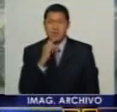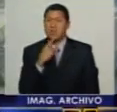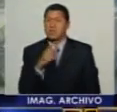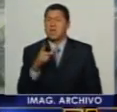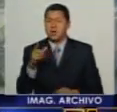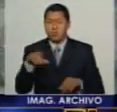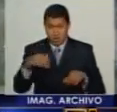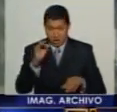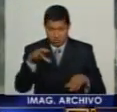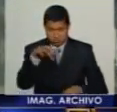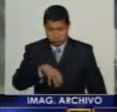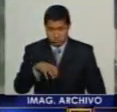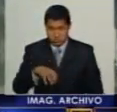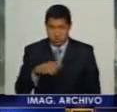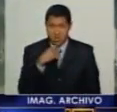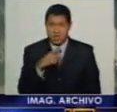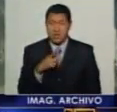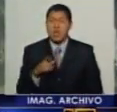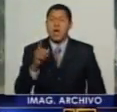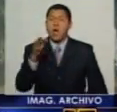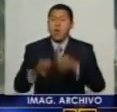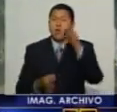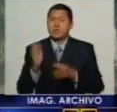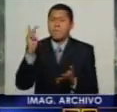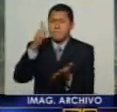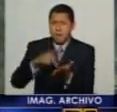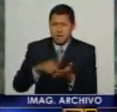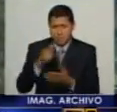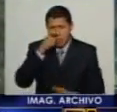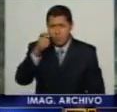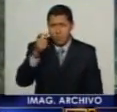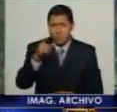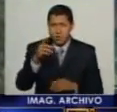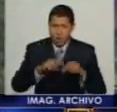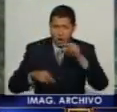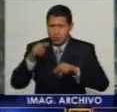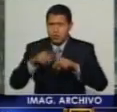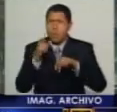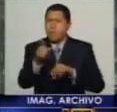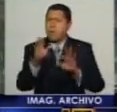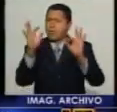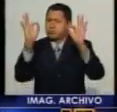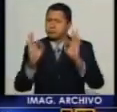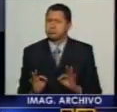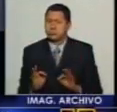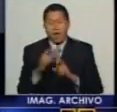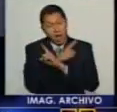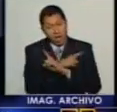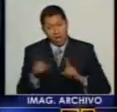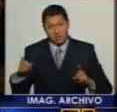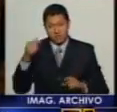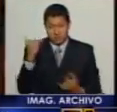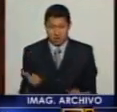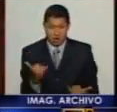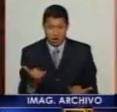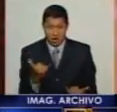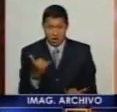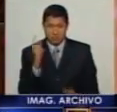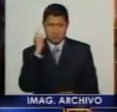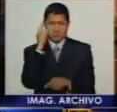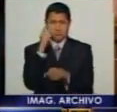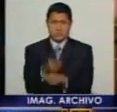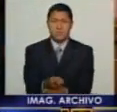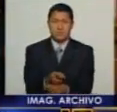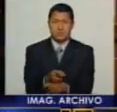la república, justicia, la participación de un pueblo en la construcción de su propio destino, a diferencia del chavismo, que es la